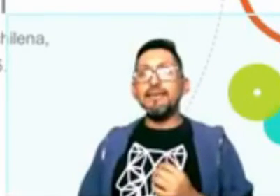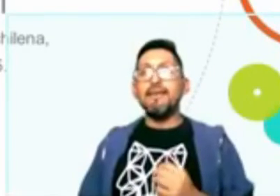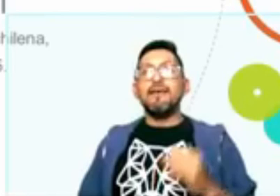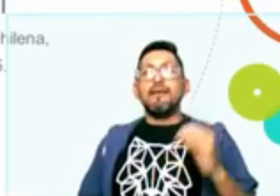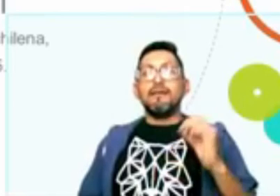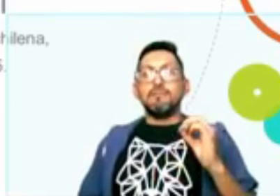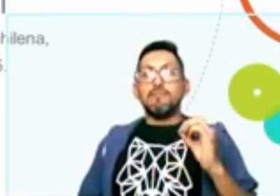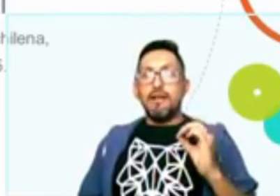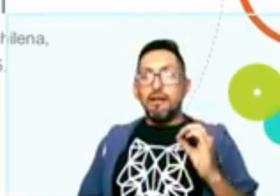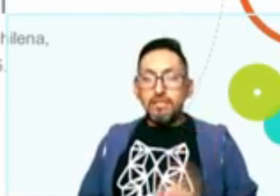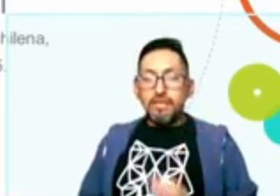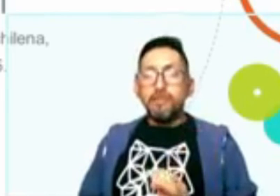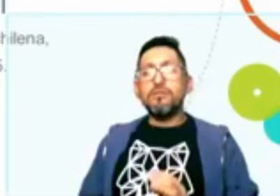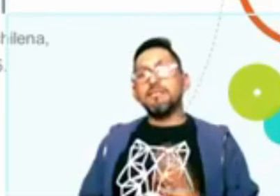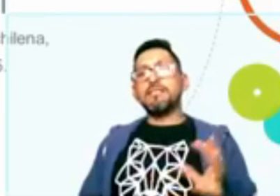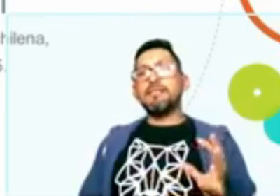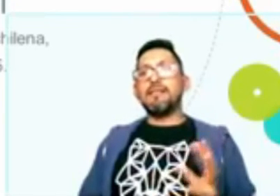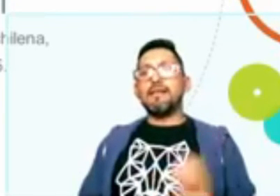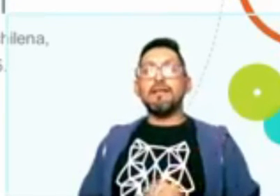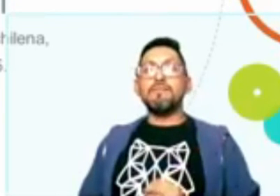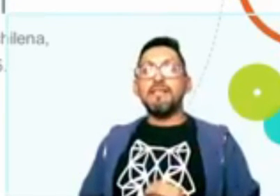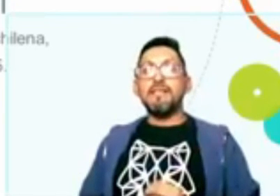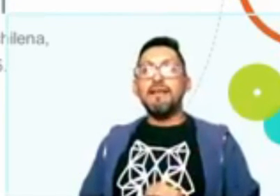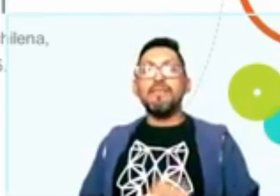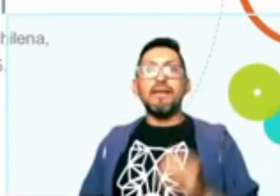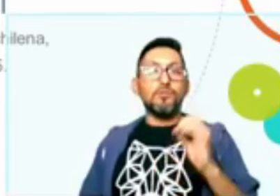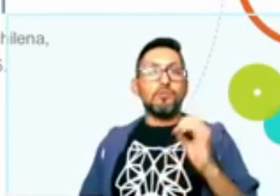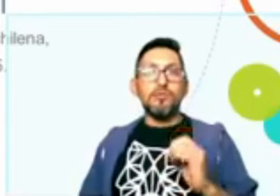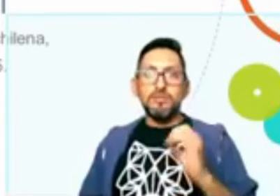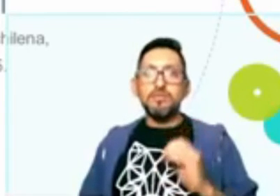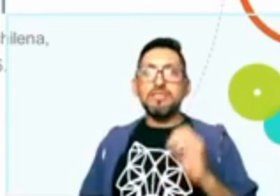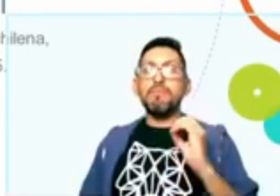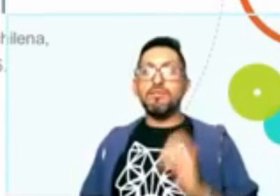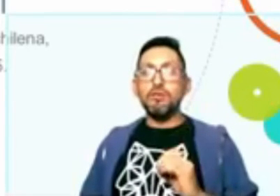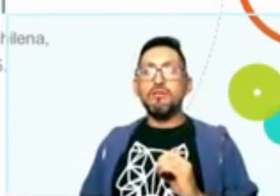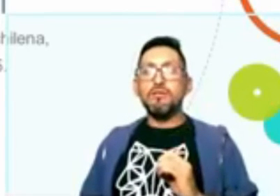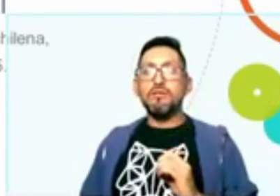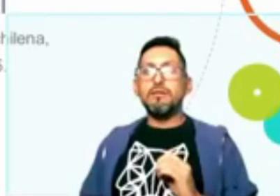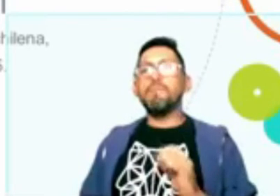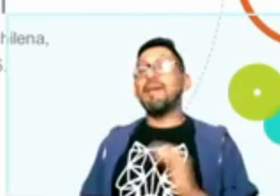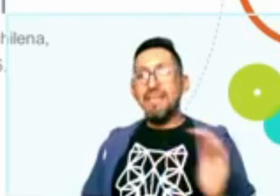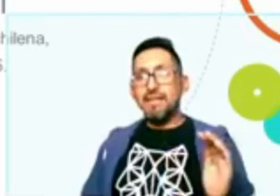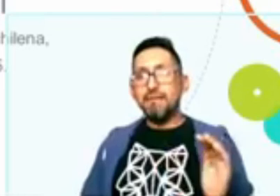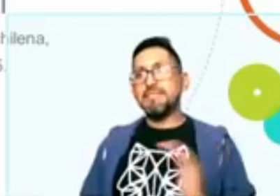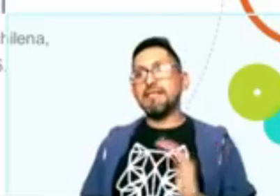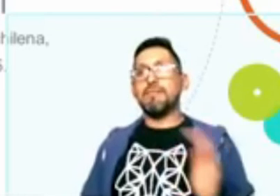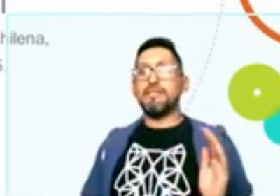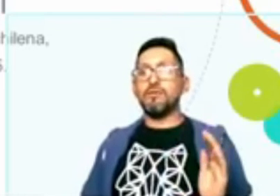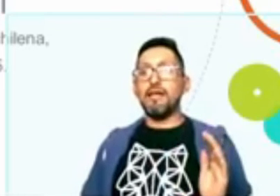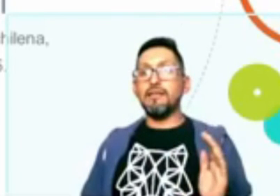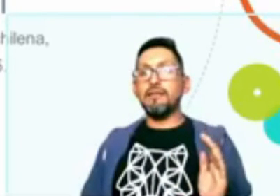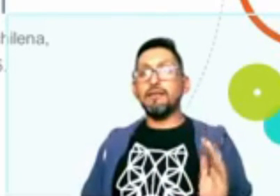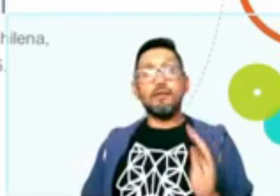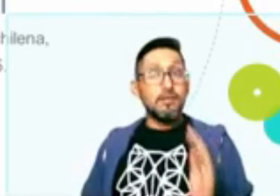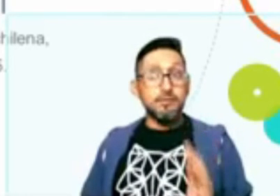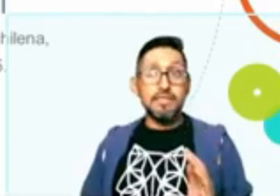que los dejo con esta cita de Gabriela Mistral. El futuro de los niños siempre es hoy. Mañana va a ser demasiado